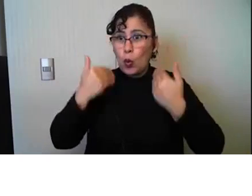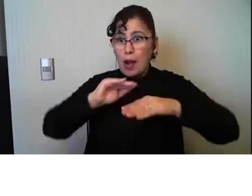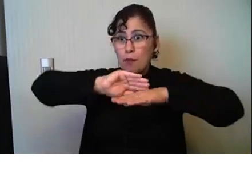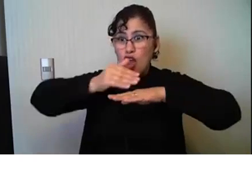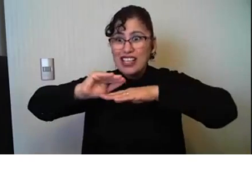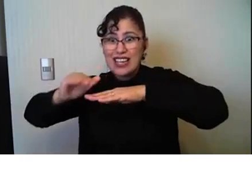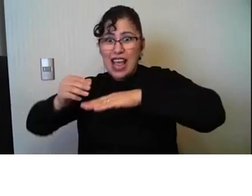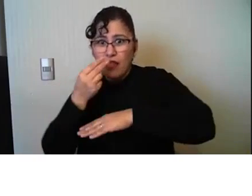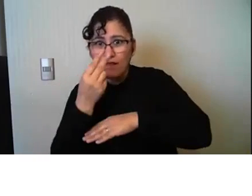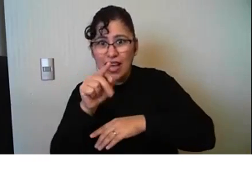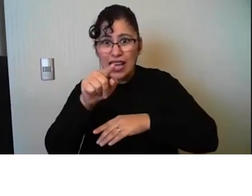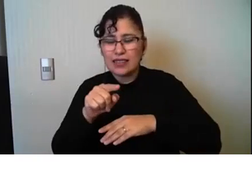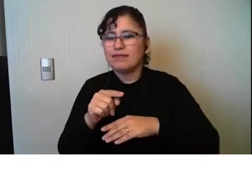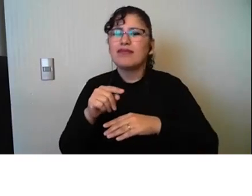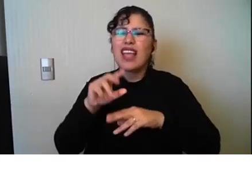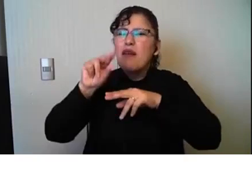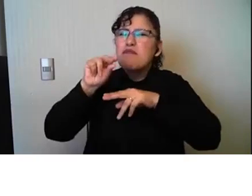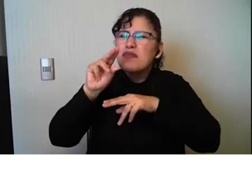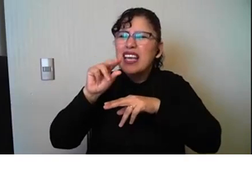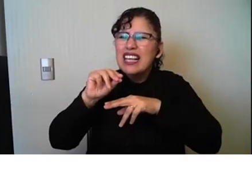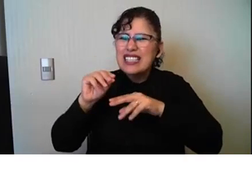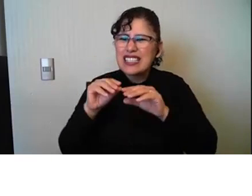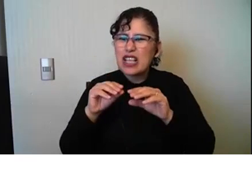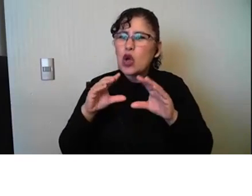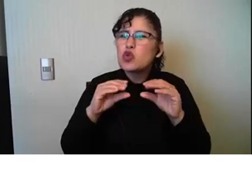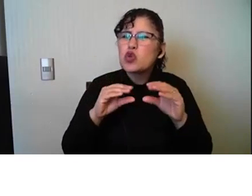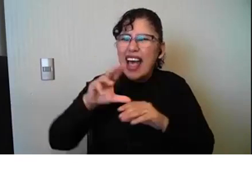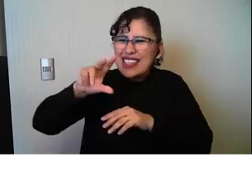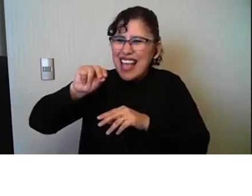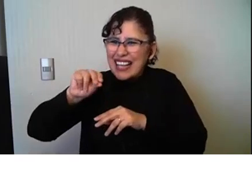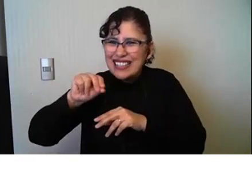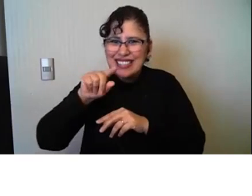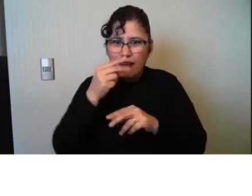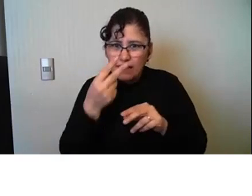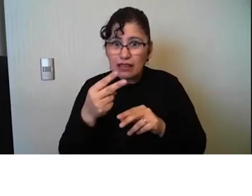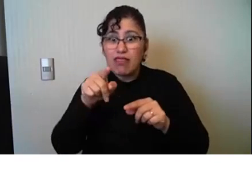sustancia gris, como la que está ahí, por ejemplo, que lo interconectan.